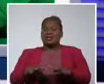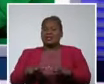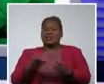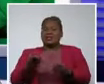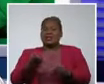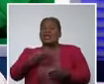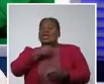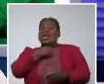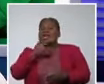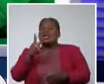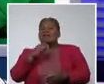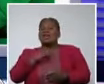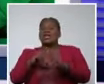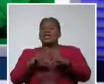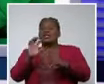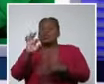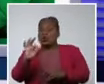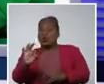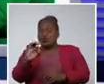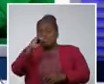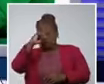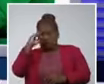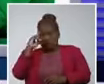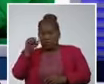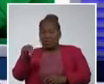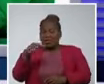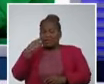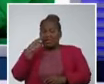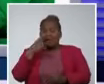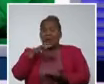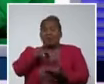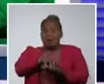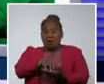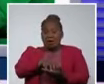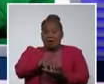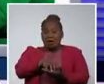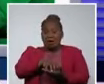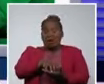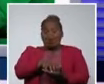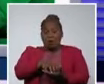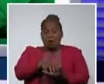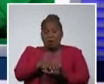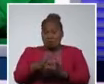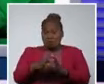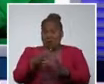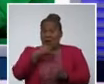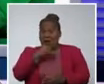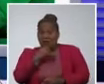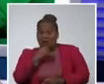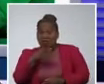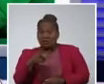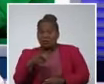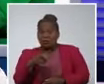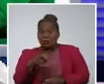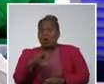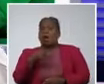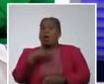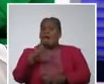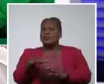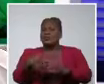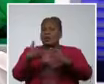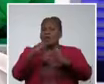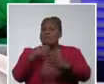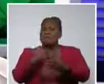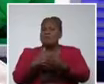con instituciones, con centros, aquí se habló de un hogar, pero realmente hemos tenido eventos en fábricas,